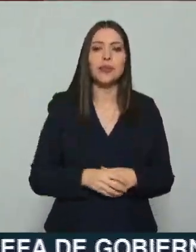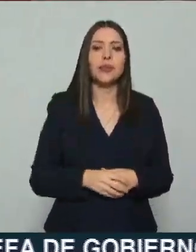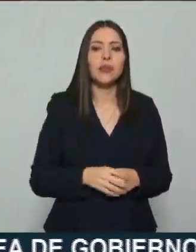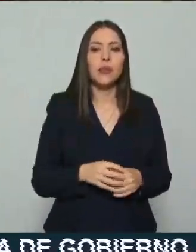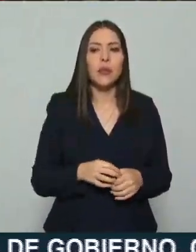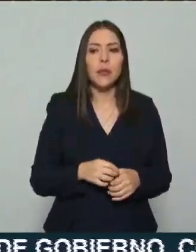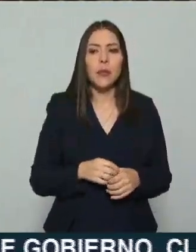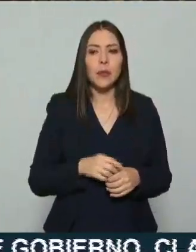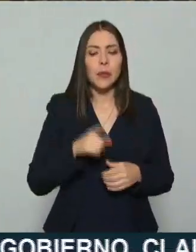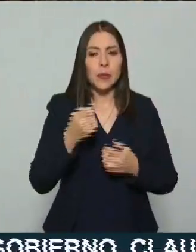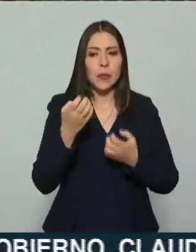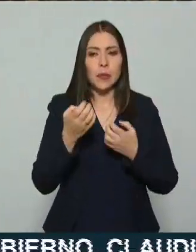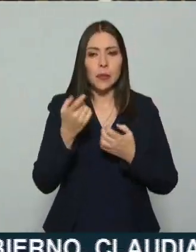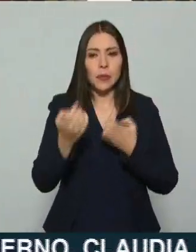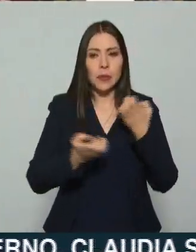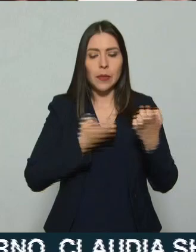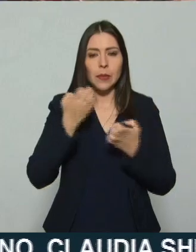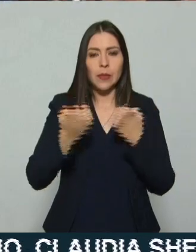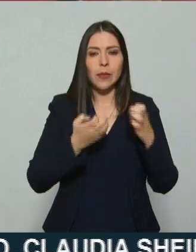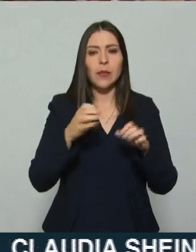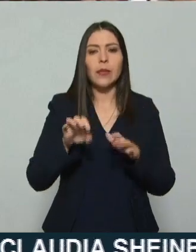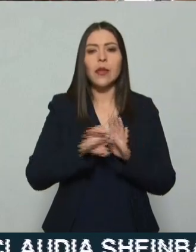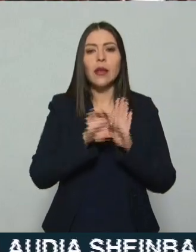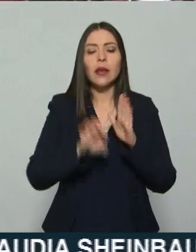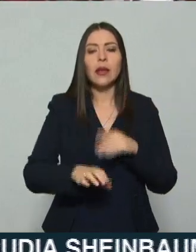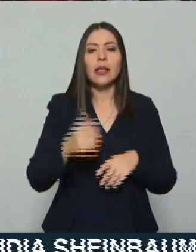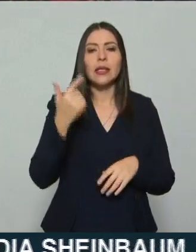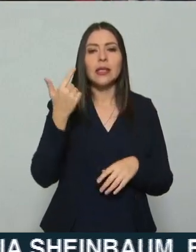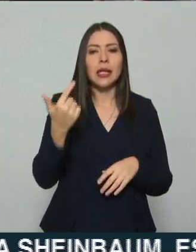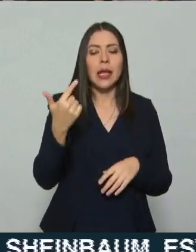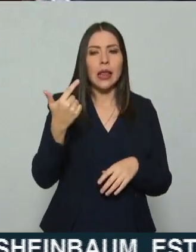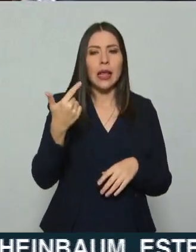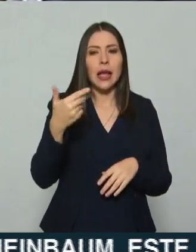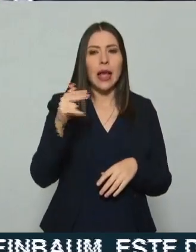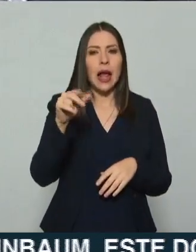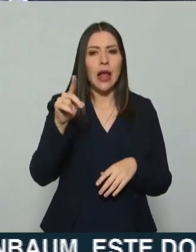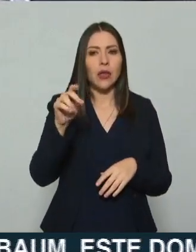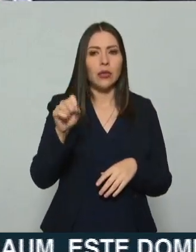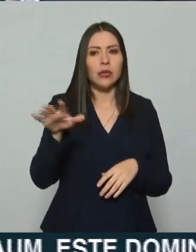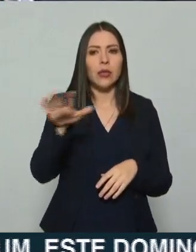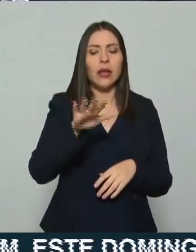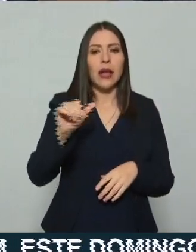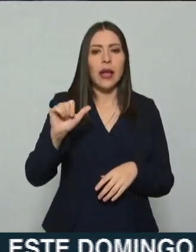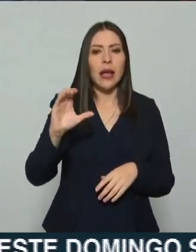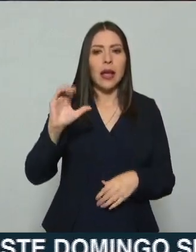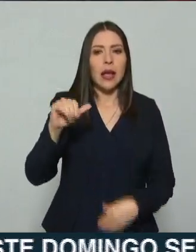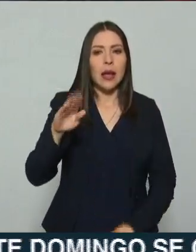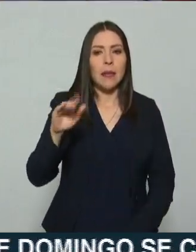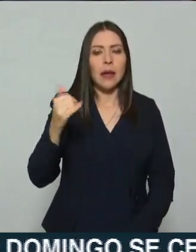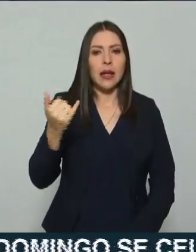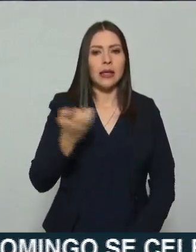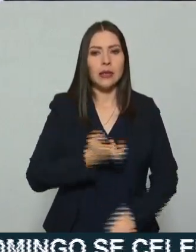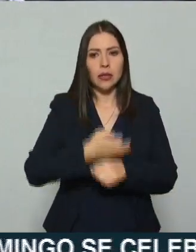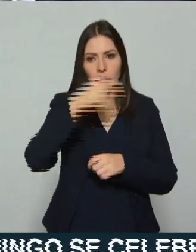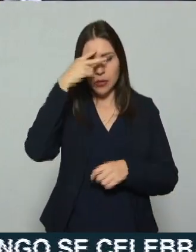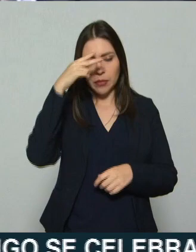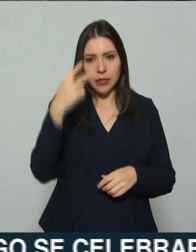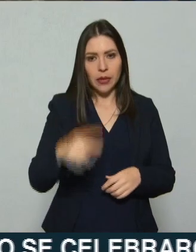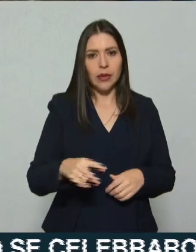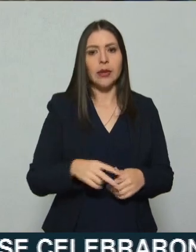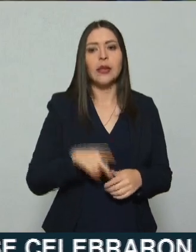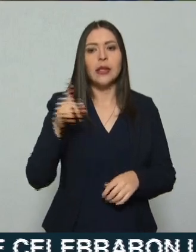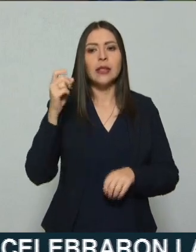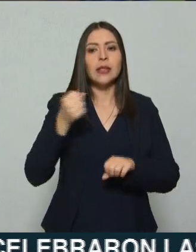un sismo de 7 grados con epicentro en Acambay, Estado de México. La Secretaría de Gestión Integral de Riesgo de Protección